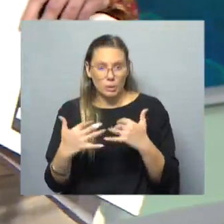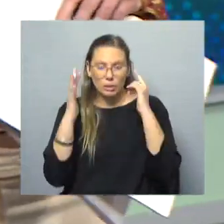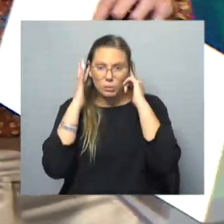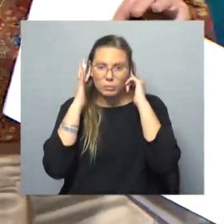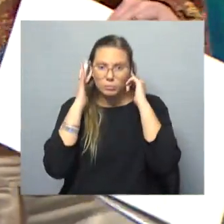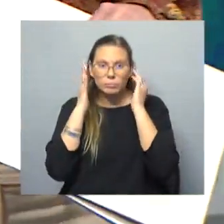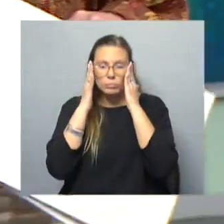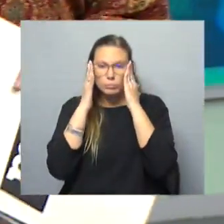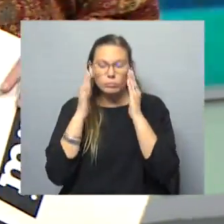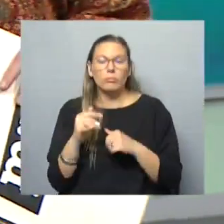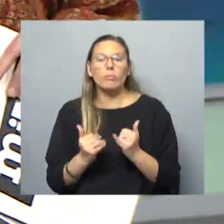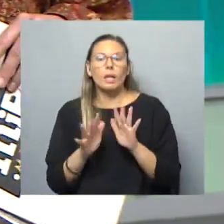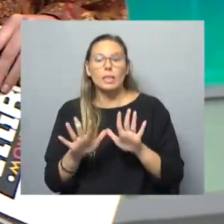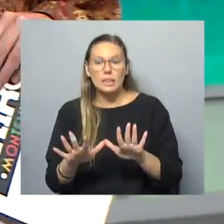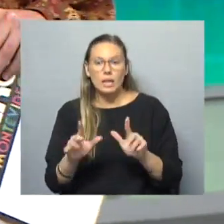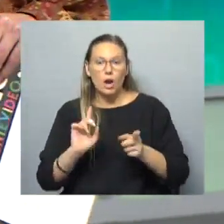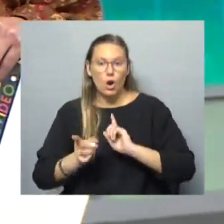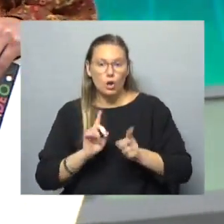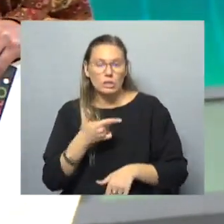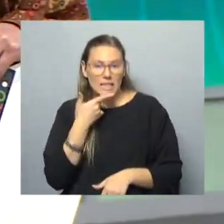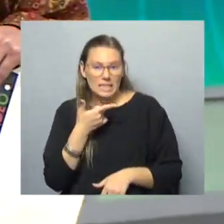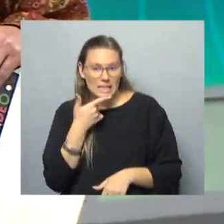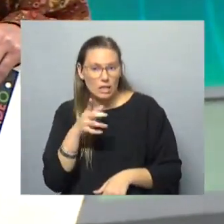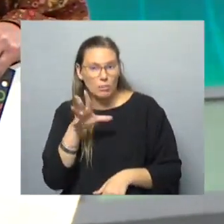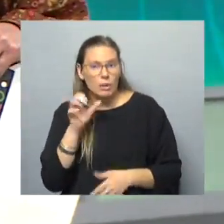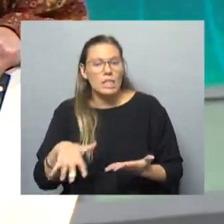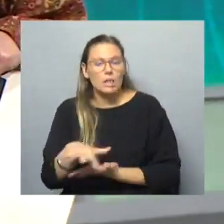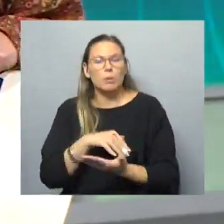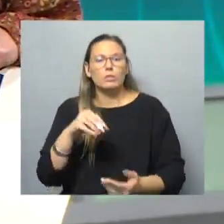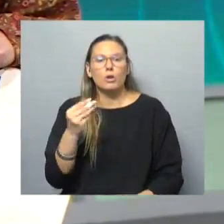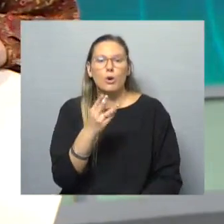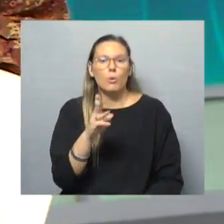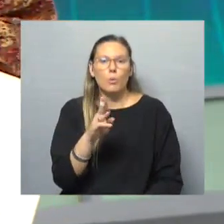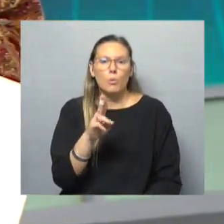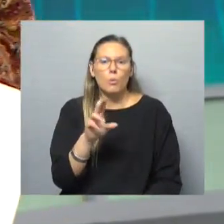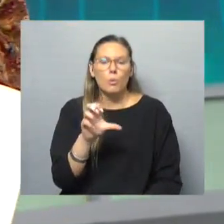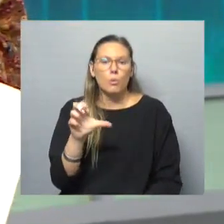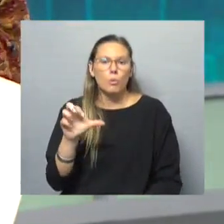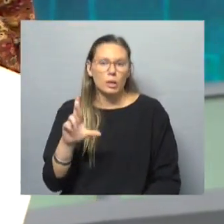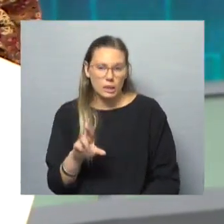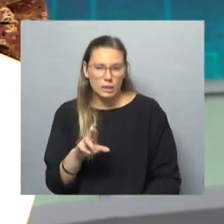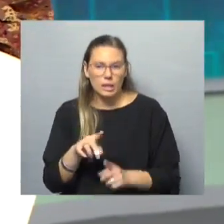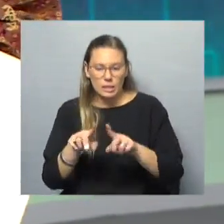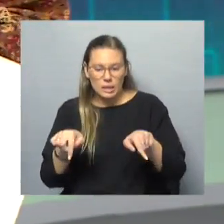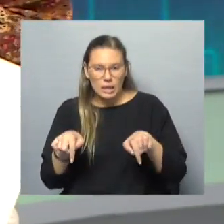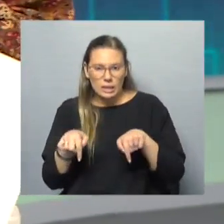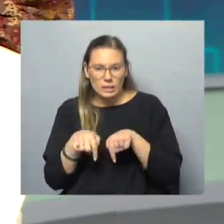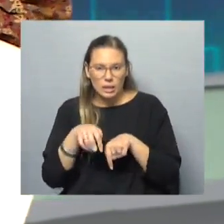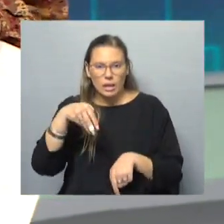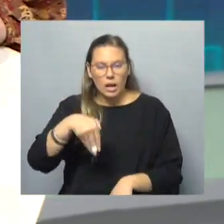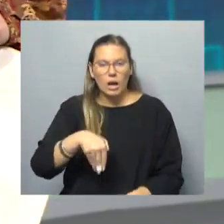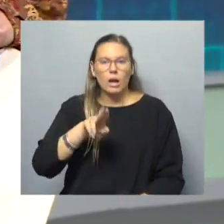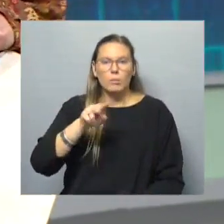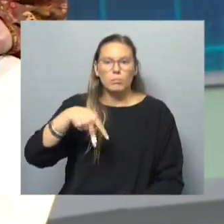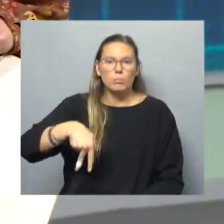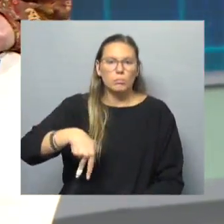sí. Es el 10 y 11 de septiembre, recuerden, Dimensión Queer en la Sala Zabala Muniz del Teatro Solís. Para disfrutar